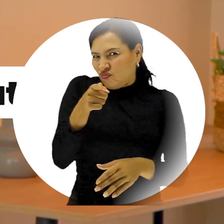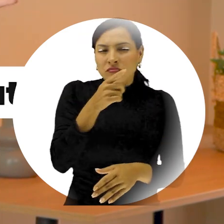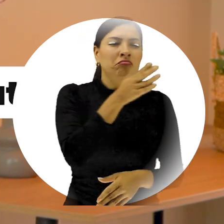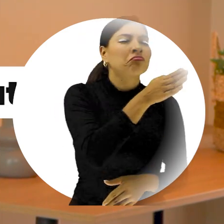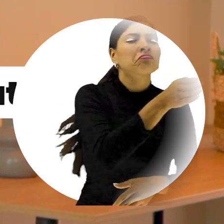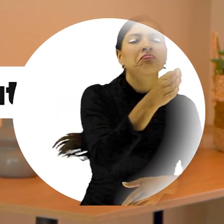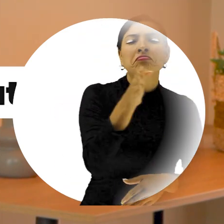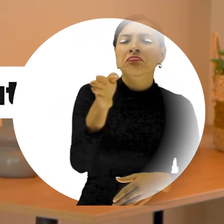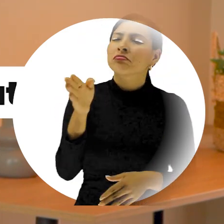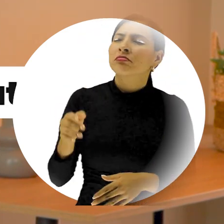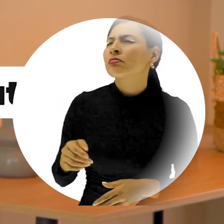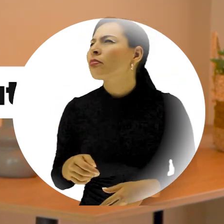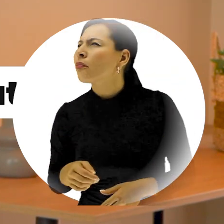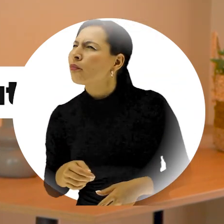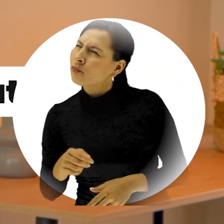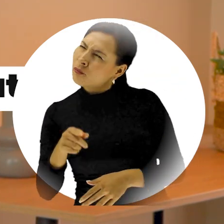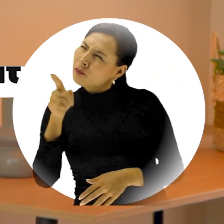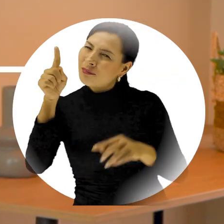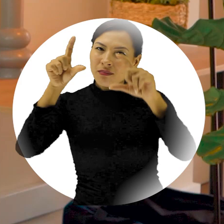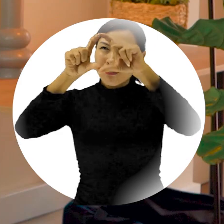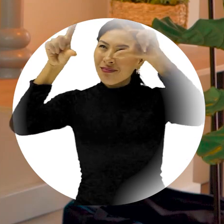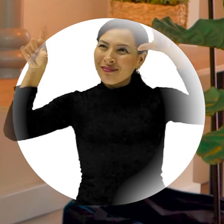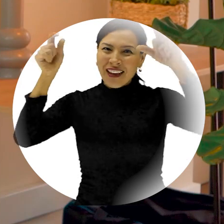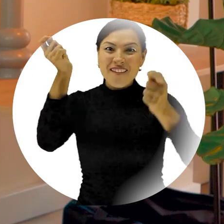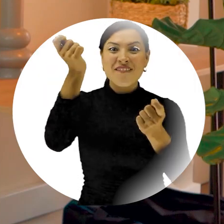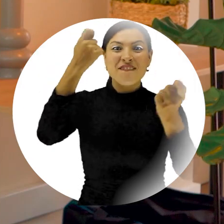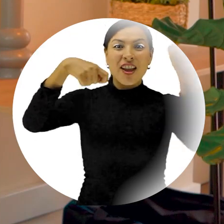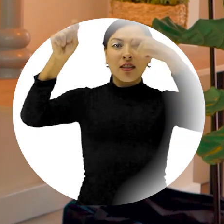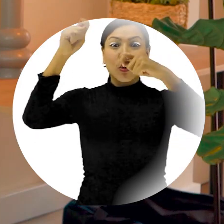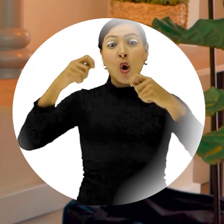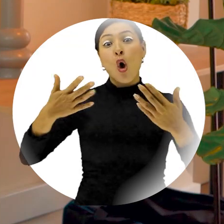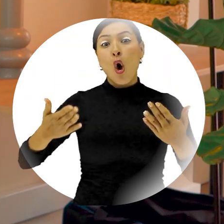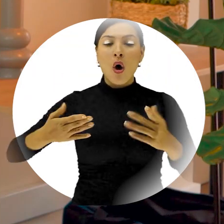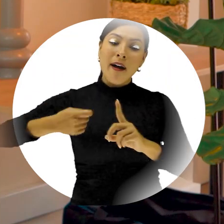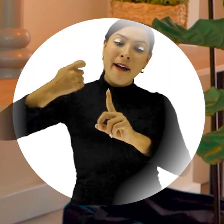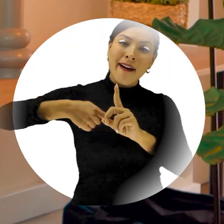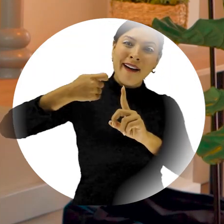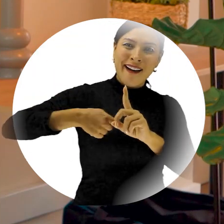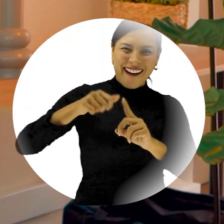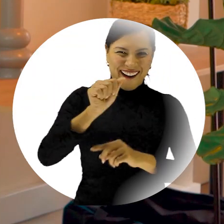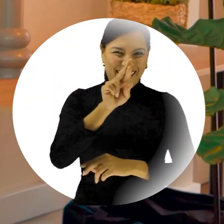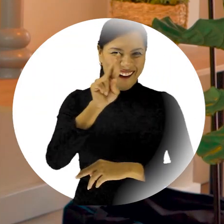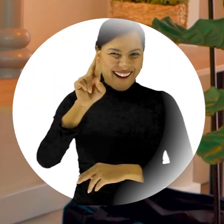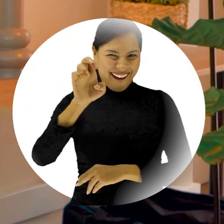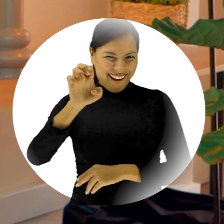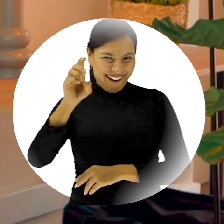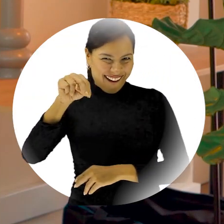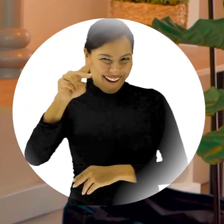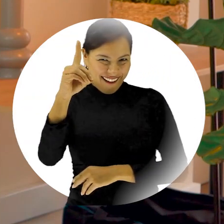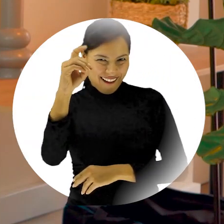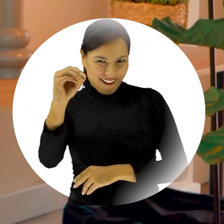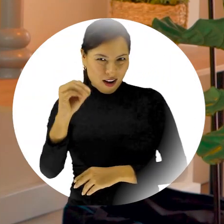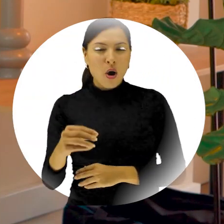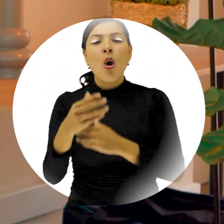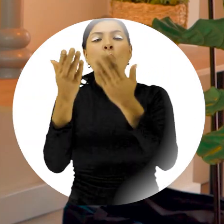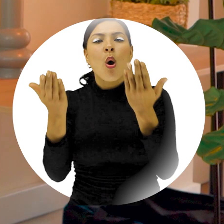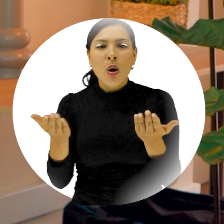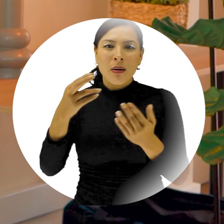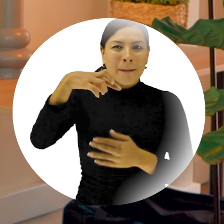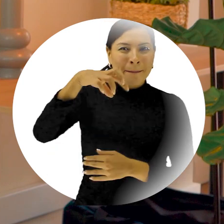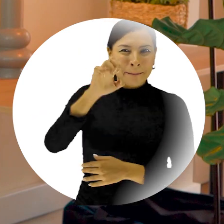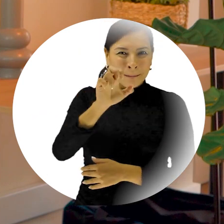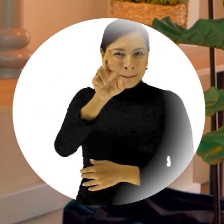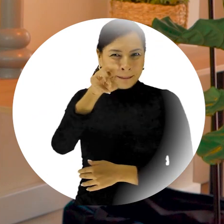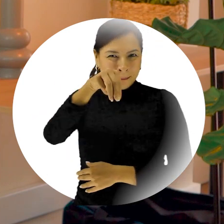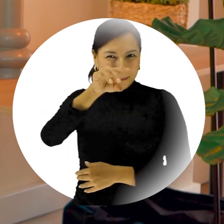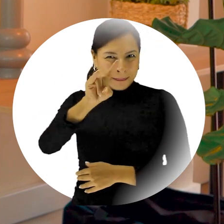dicen vendo o arriendo o permuto. Porque cuando uno pone las tres opciones es quiero salir de este inmueble ya y seguramente van a tener